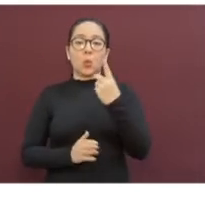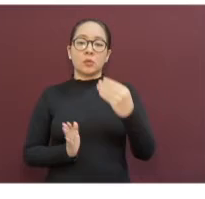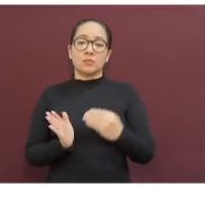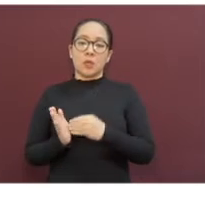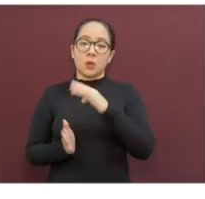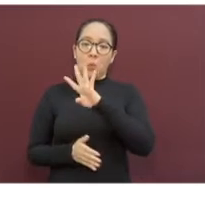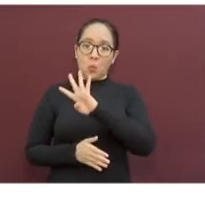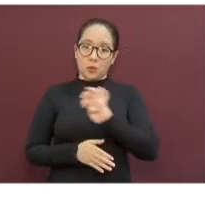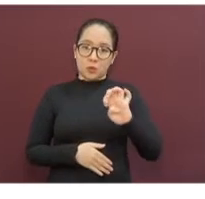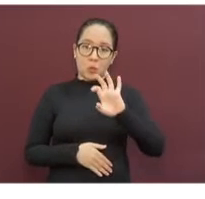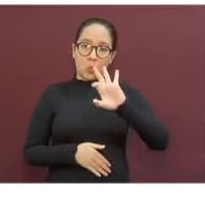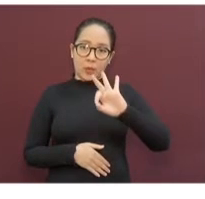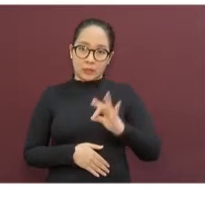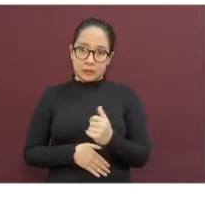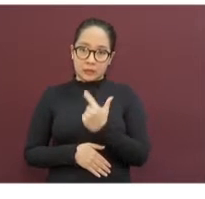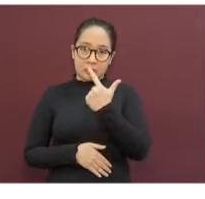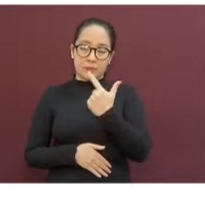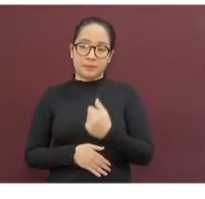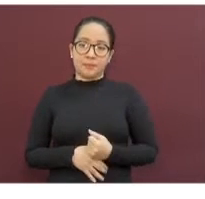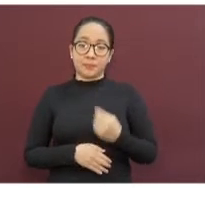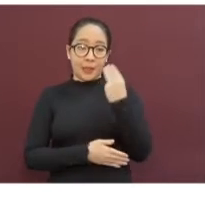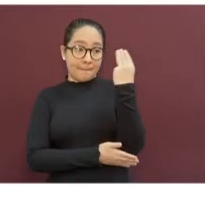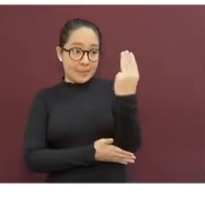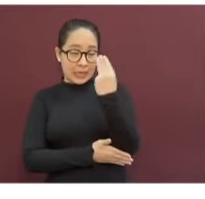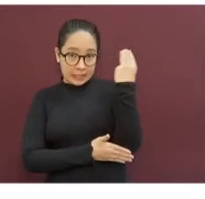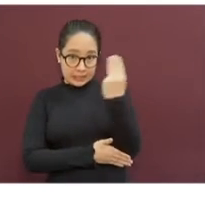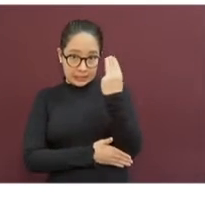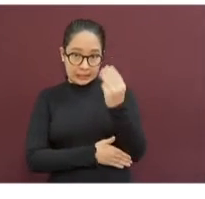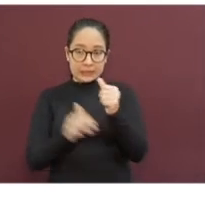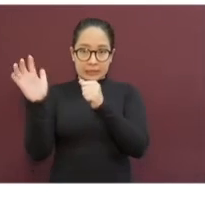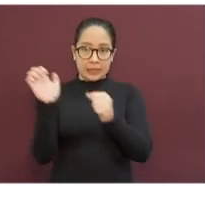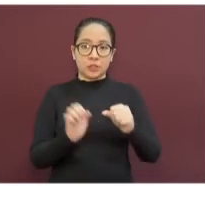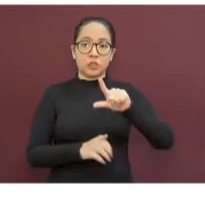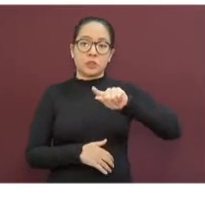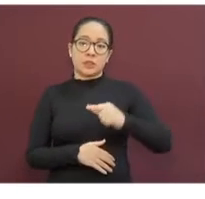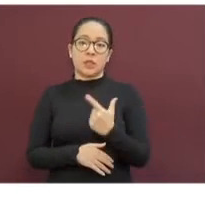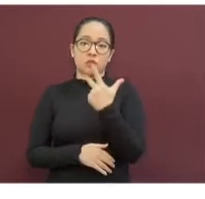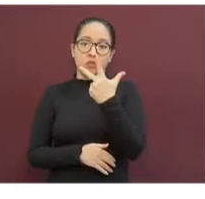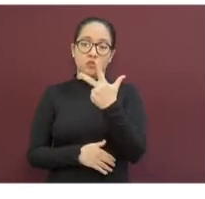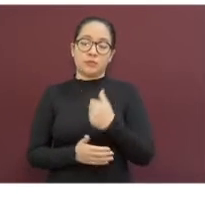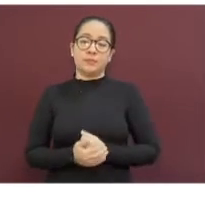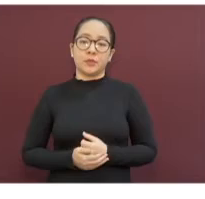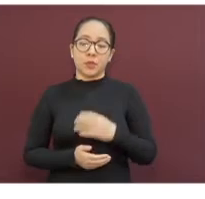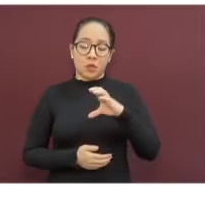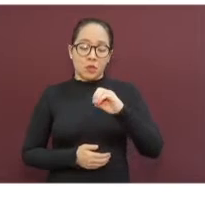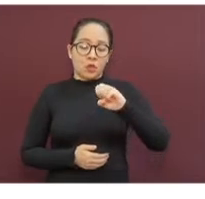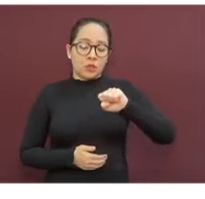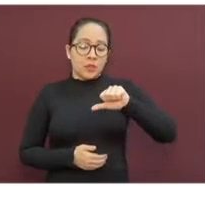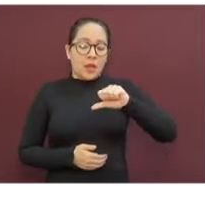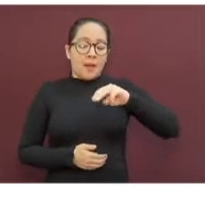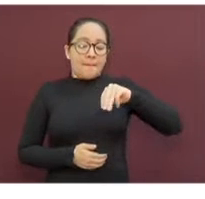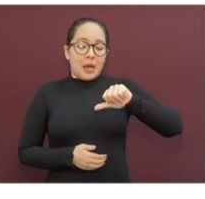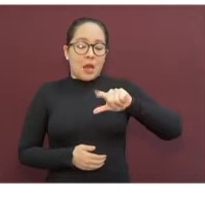1.447 casos y la de minatitlán con 678 cosamaloapan